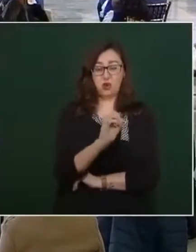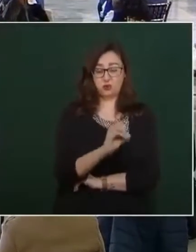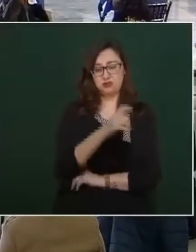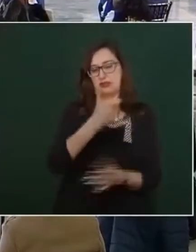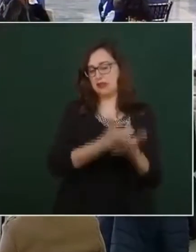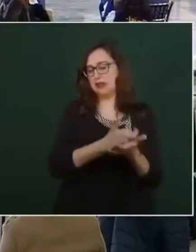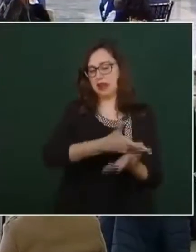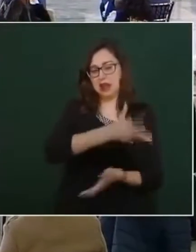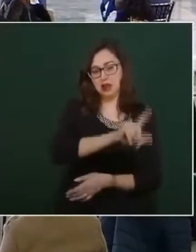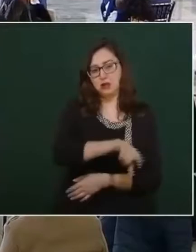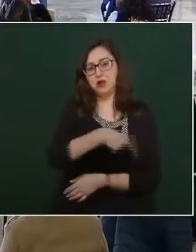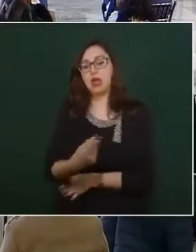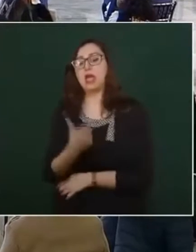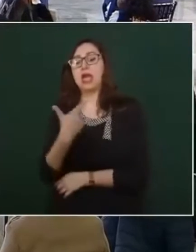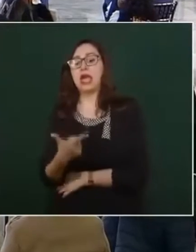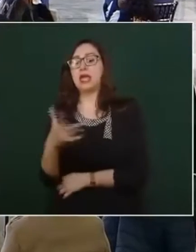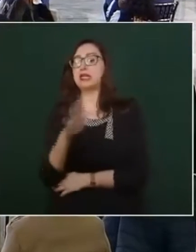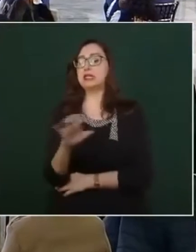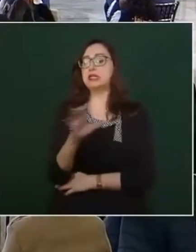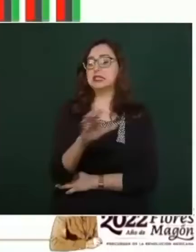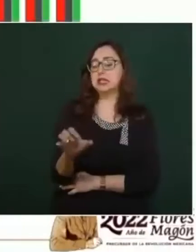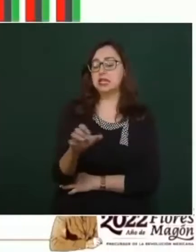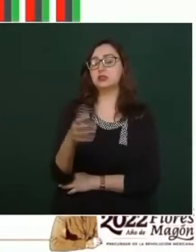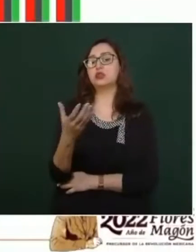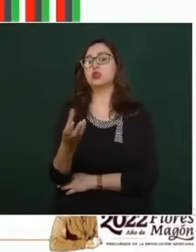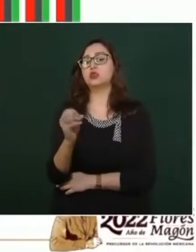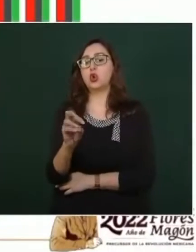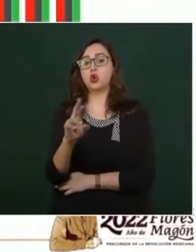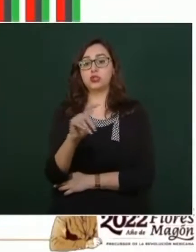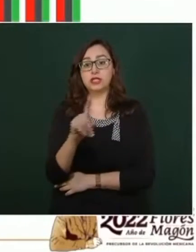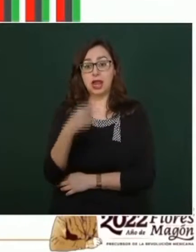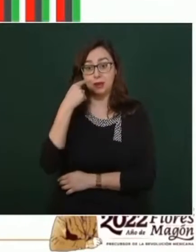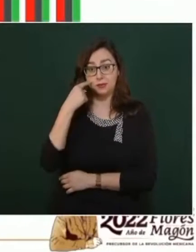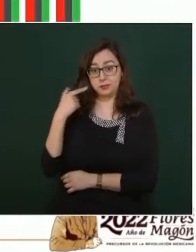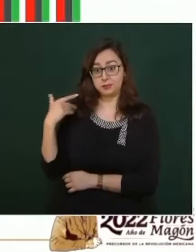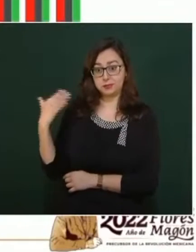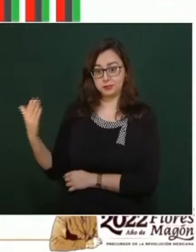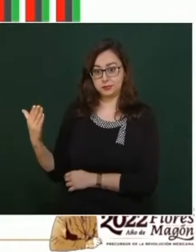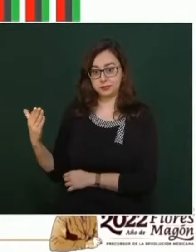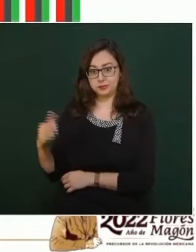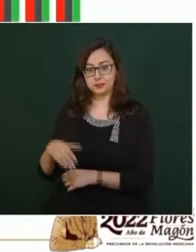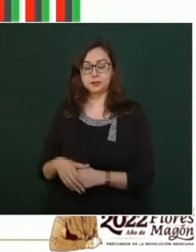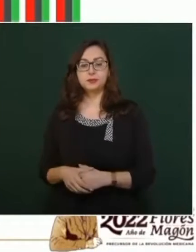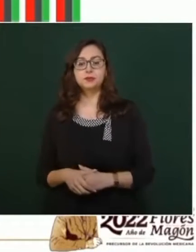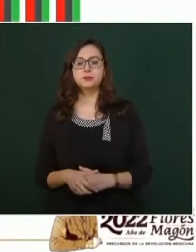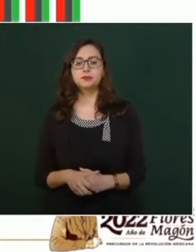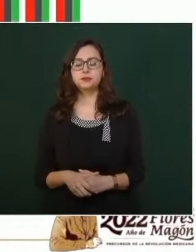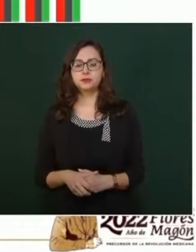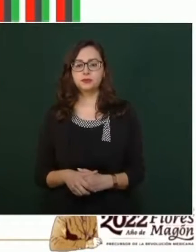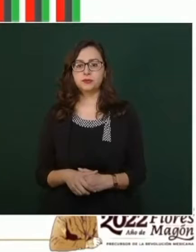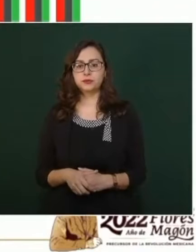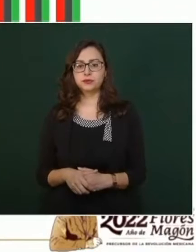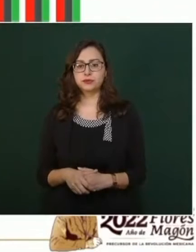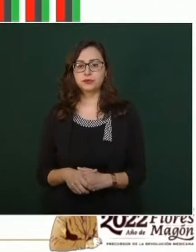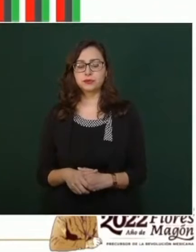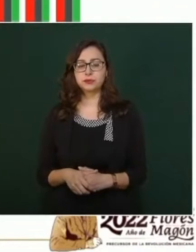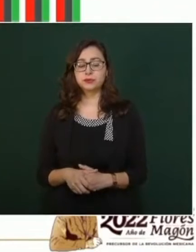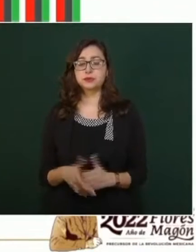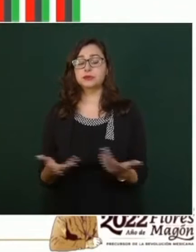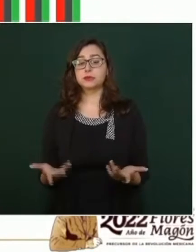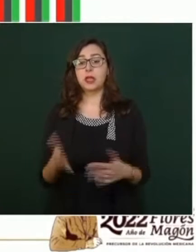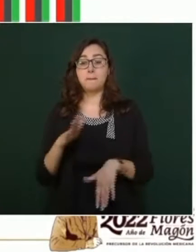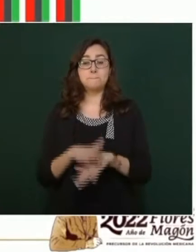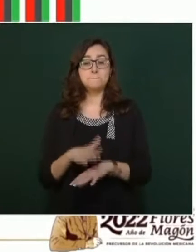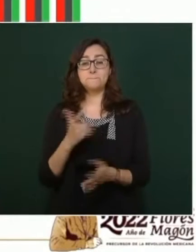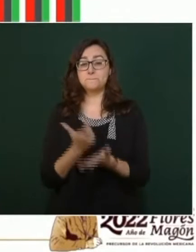y Orsan son las tres que son aliadas de los consumidores en esta semana que concluyó. El precio